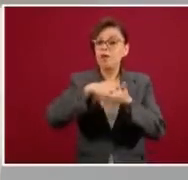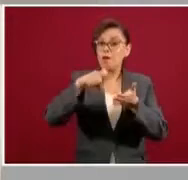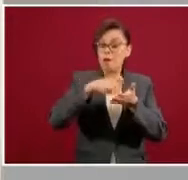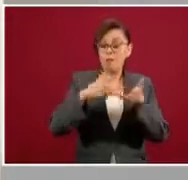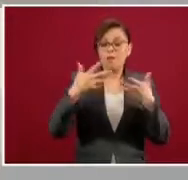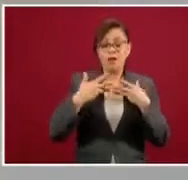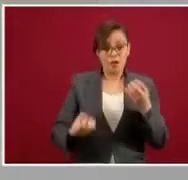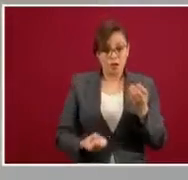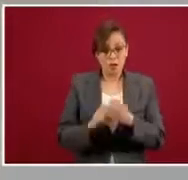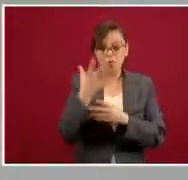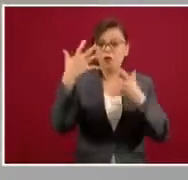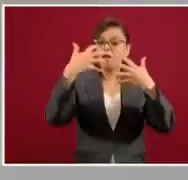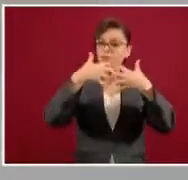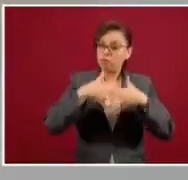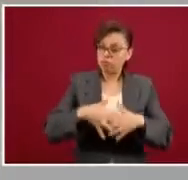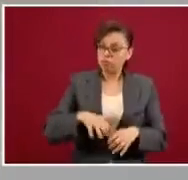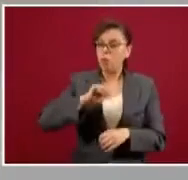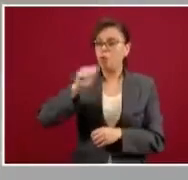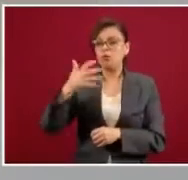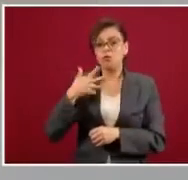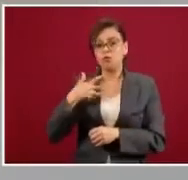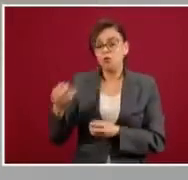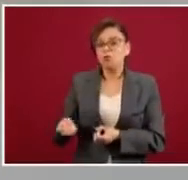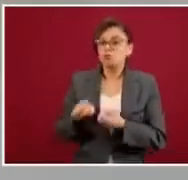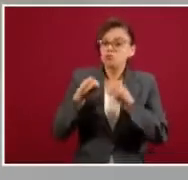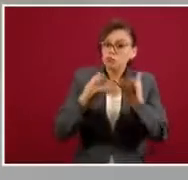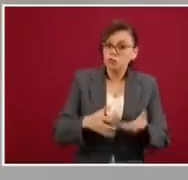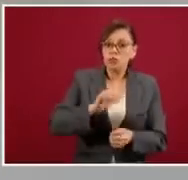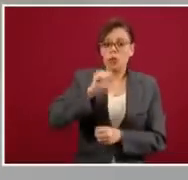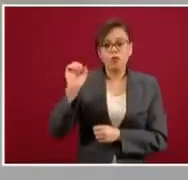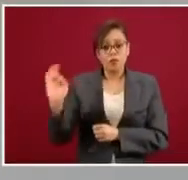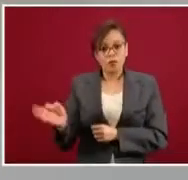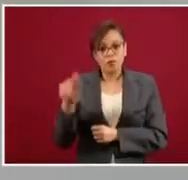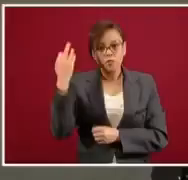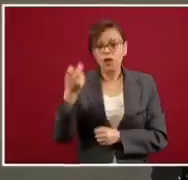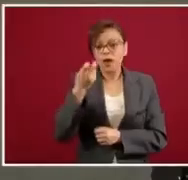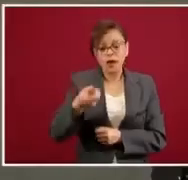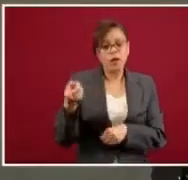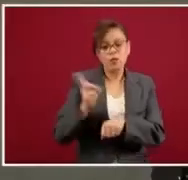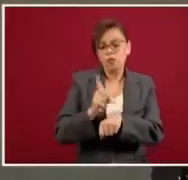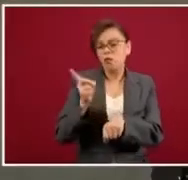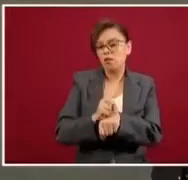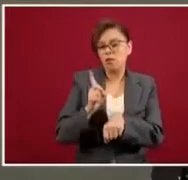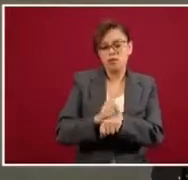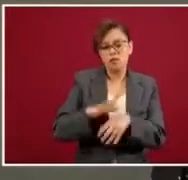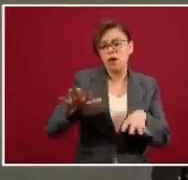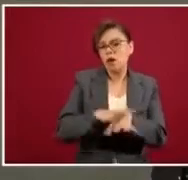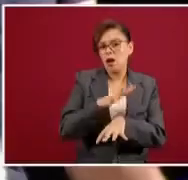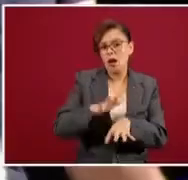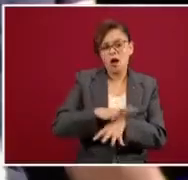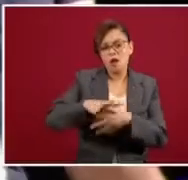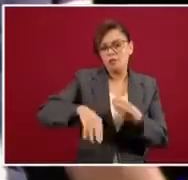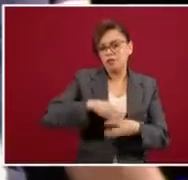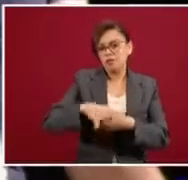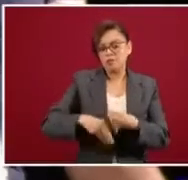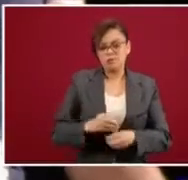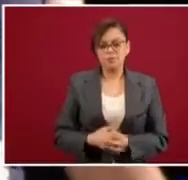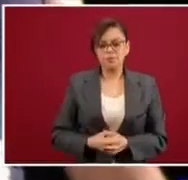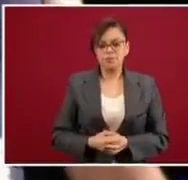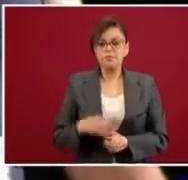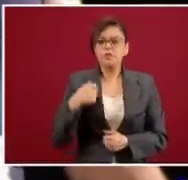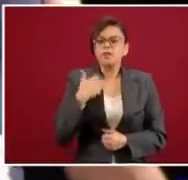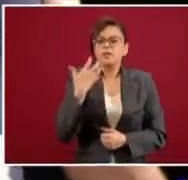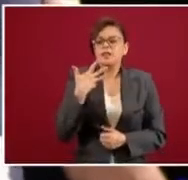hay compras federales, hay donativos, hay muchas cosas, esto va a estar cambiando todos los días. Oiga, y una duda, ¿qué pasa cuando